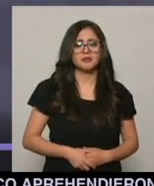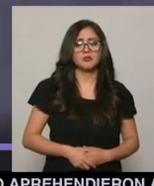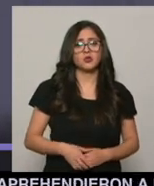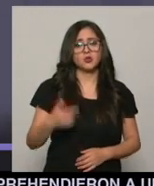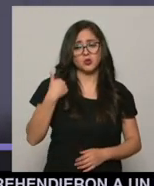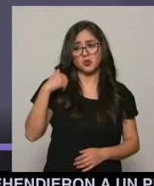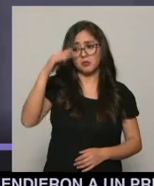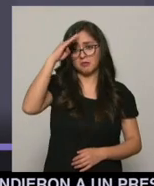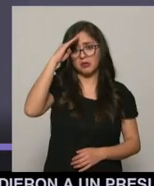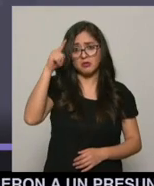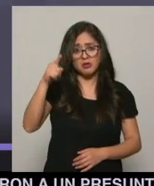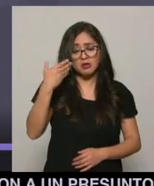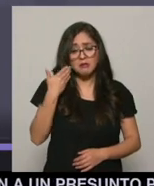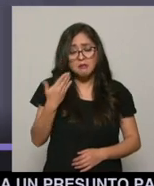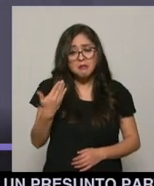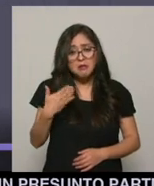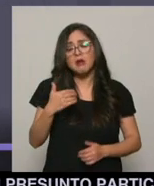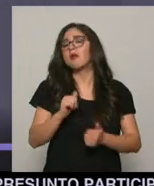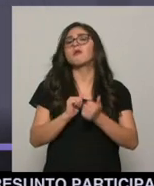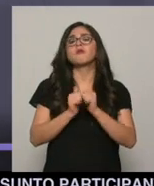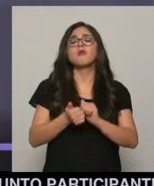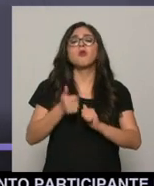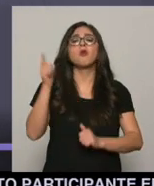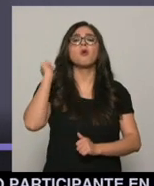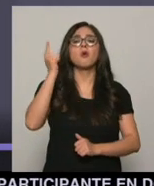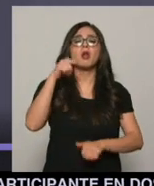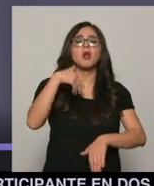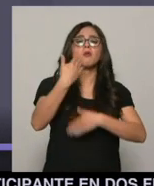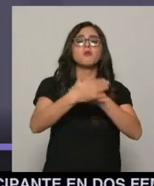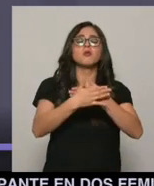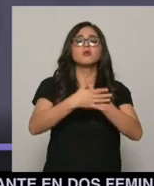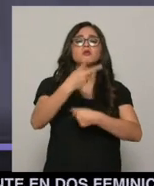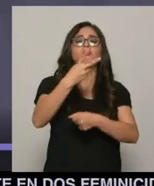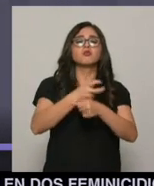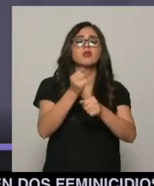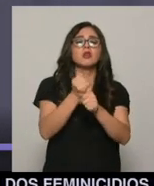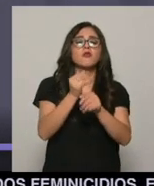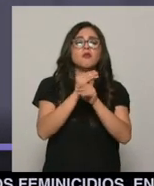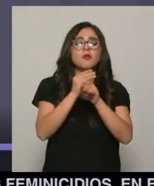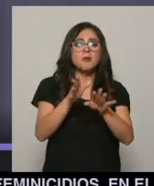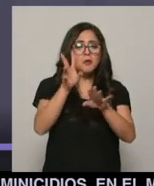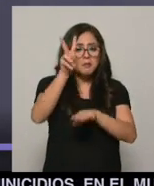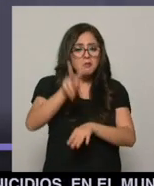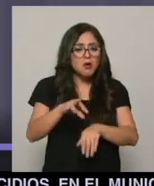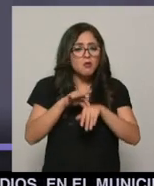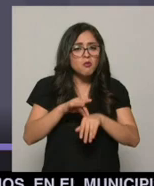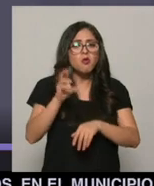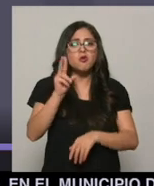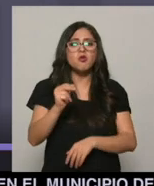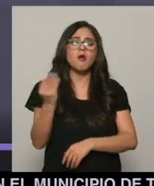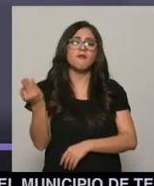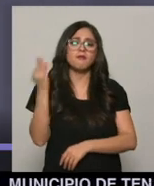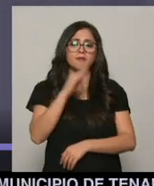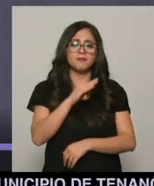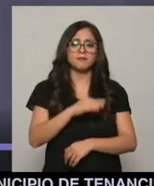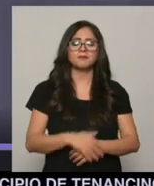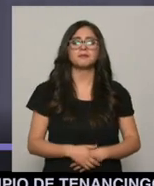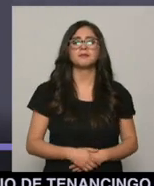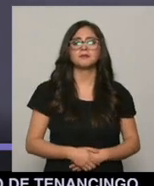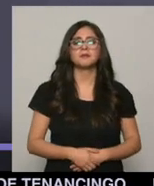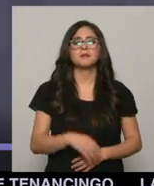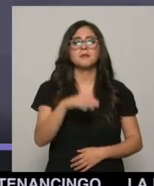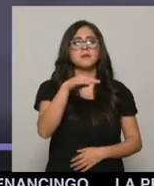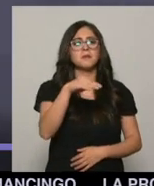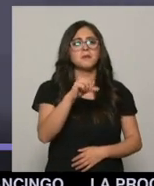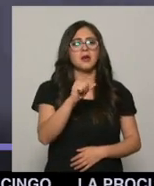resultados. Y bueno, pues esperemos que en el próximo informe de verdad informe los datos reales y no sus otros datos. Martí Batres.